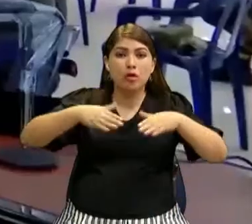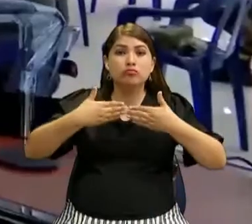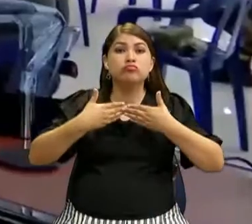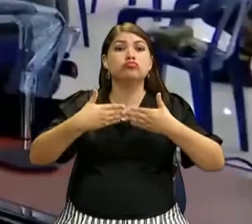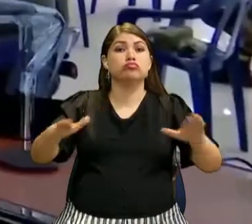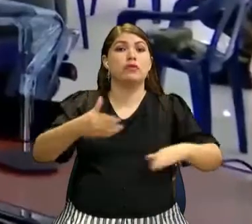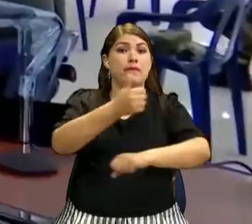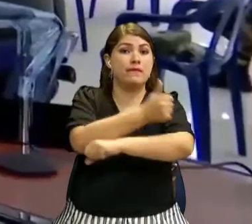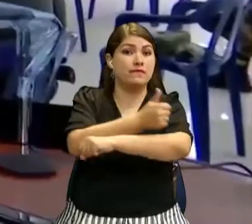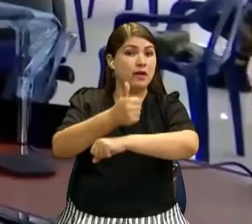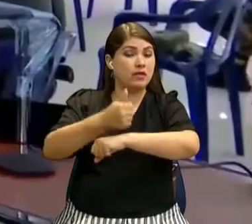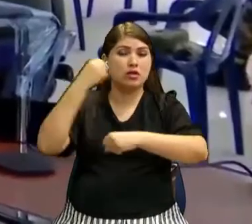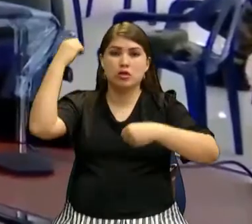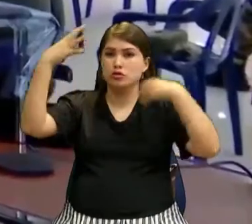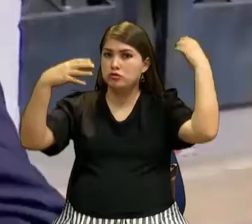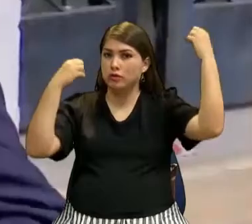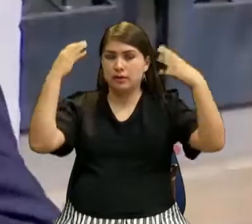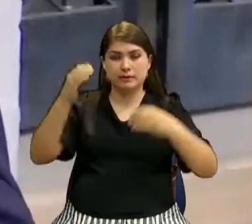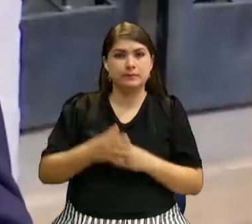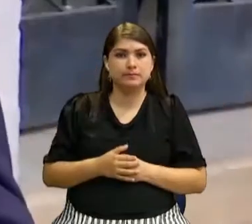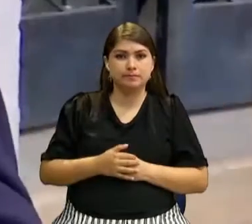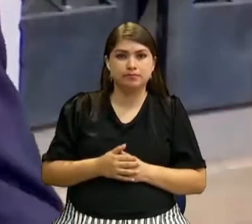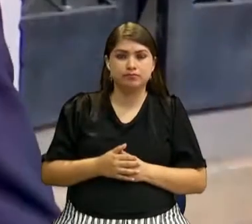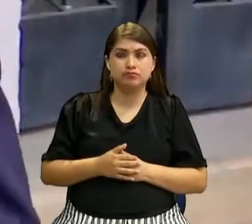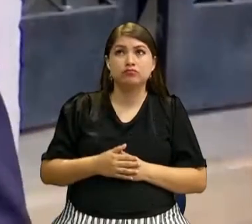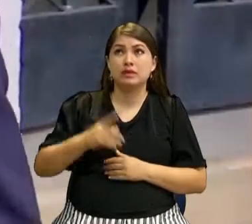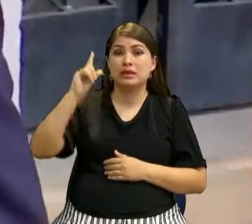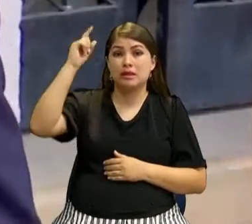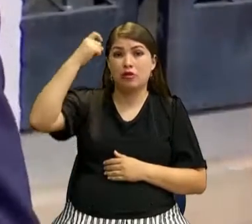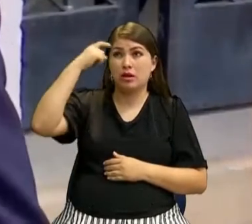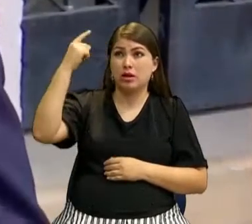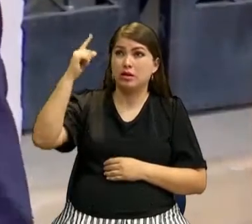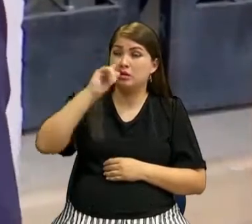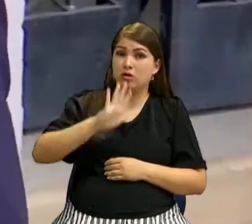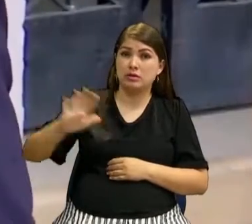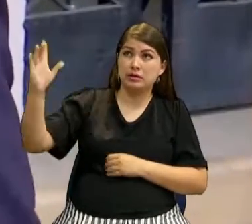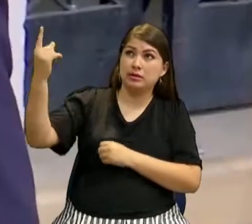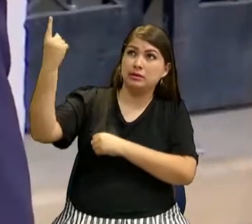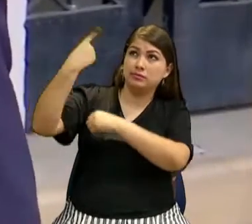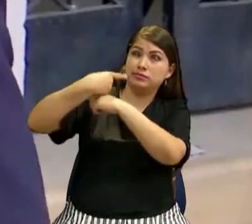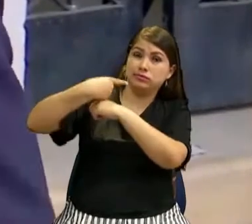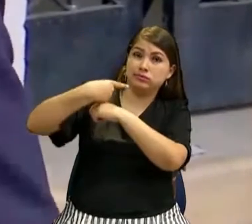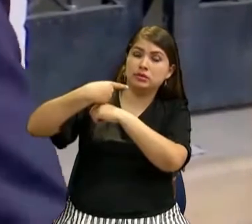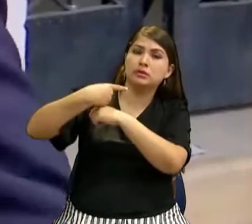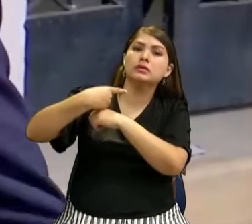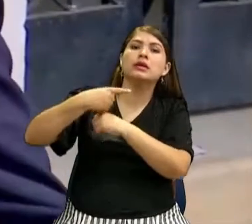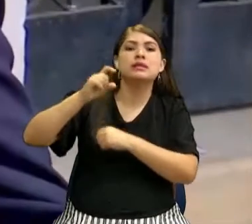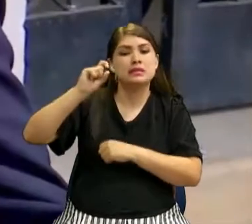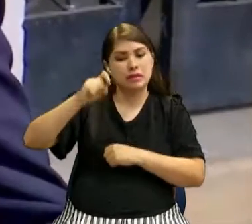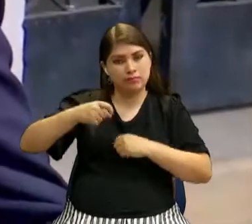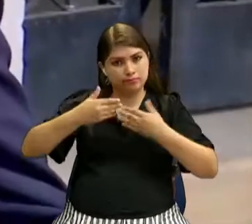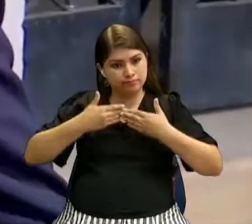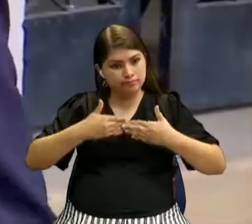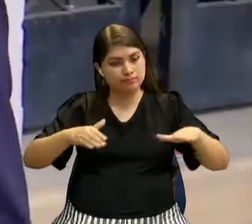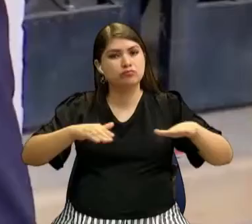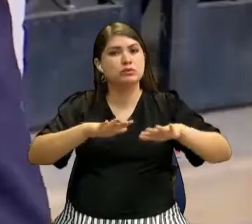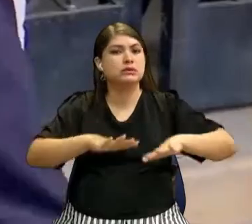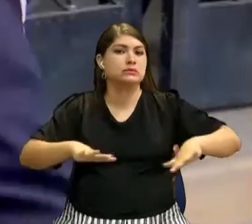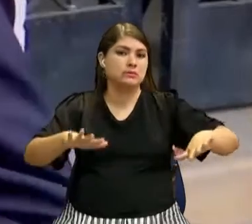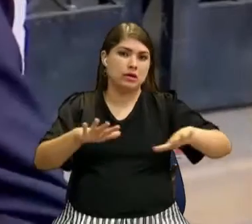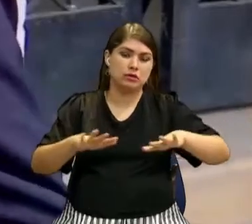de bares ni discotecas. Las directrices nacionales nos indican que debemos abrir los